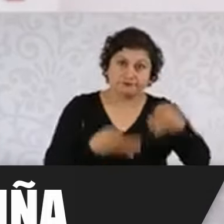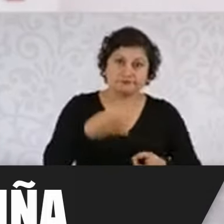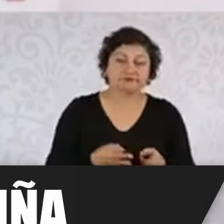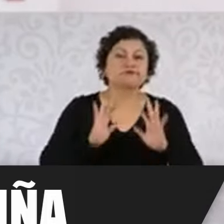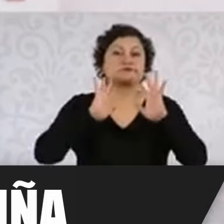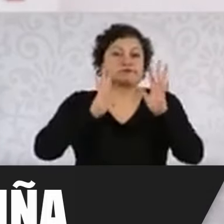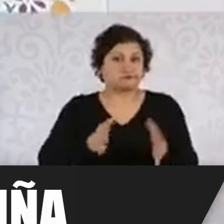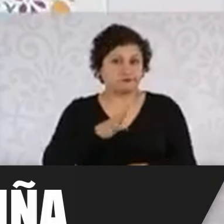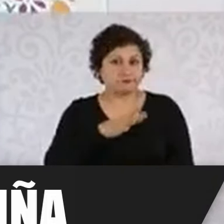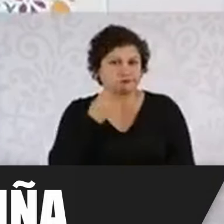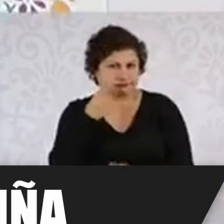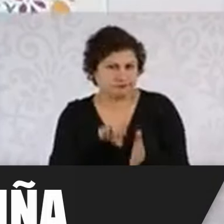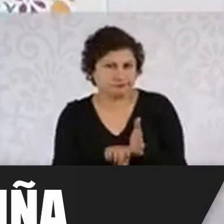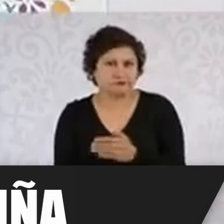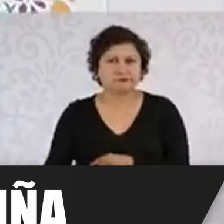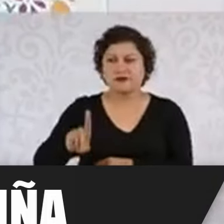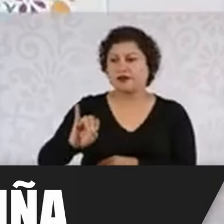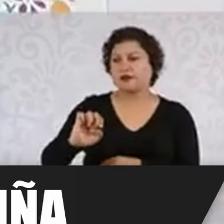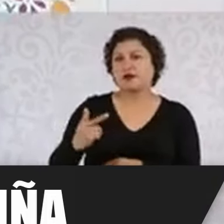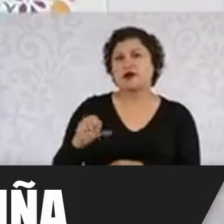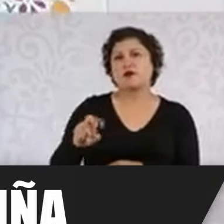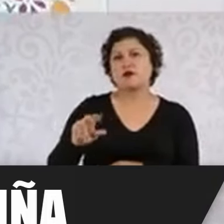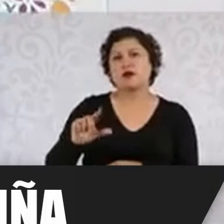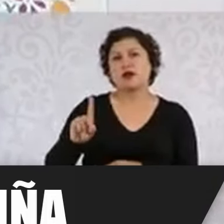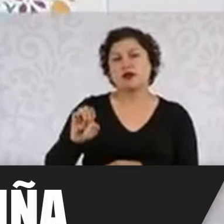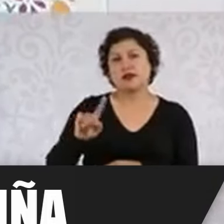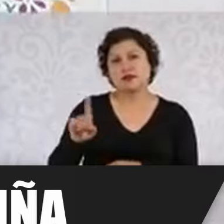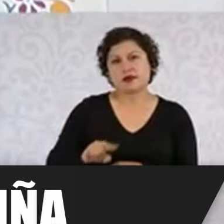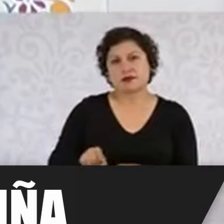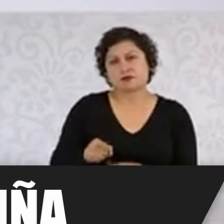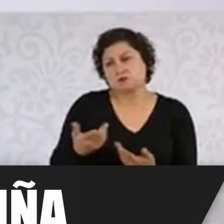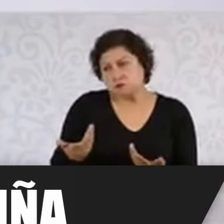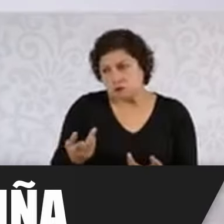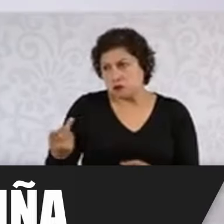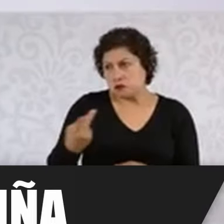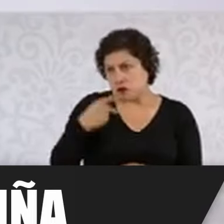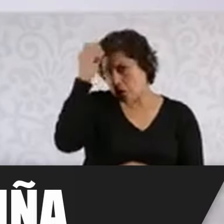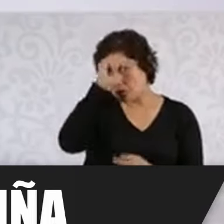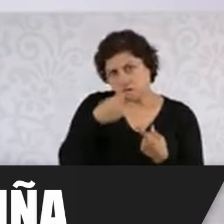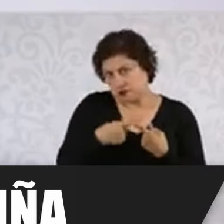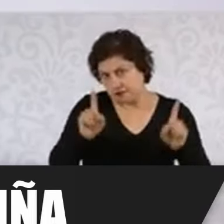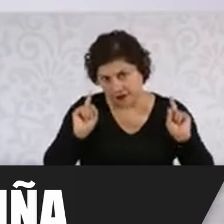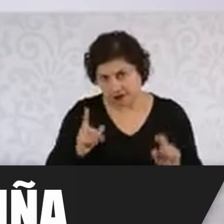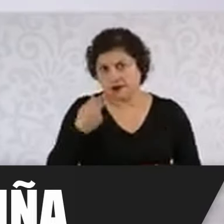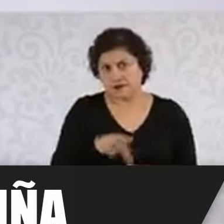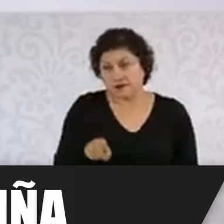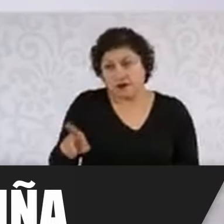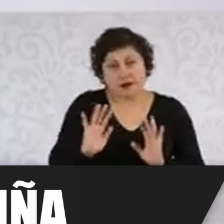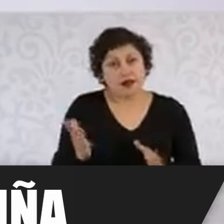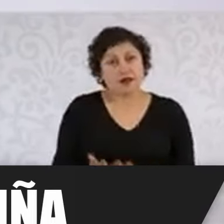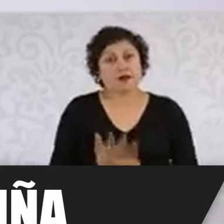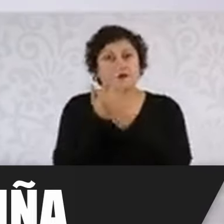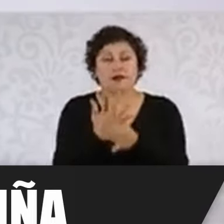por ejemplo, con quien no coincidimos, pero él ya dijo, ya no hay nada que hacer,